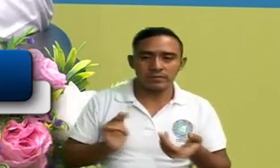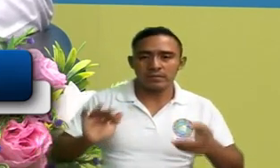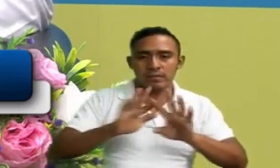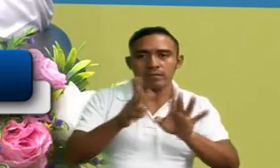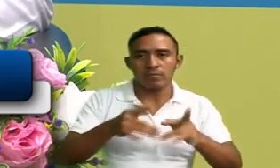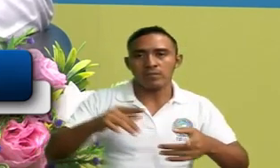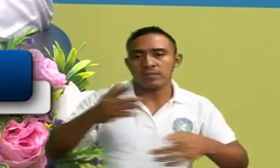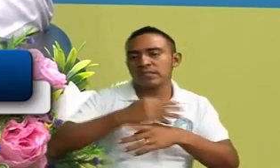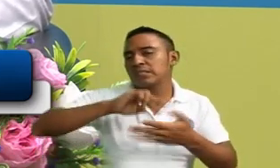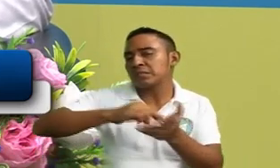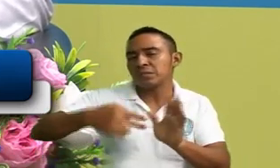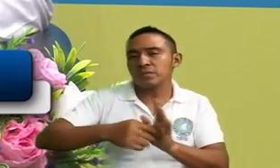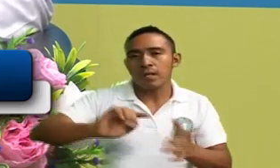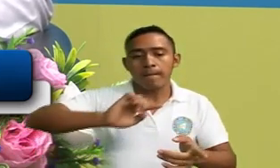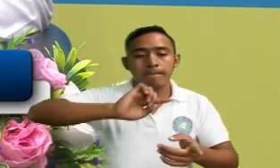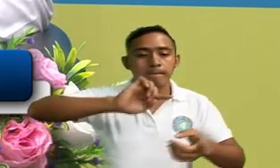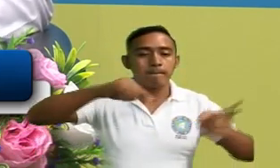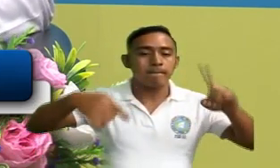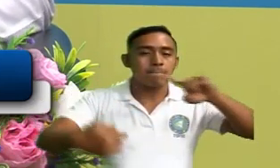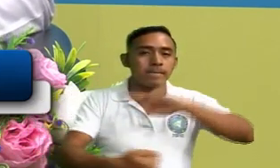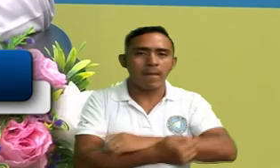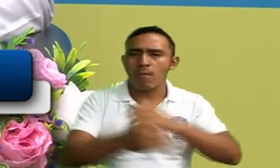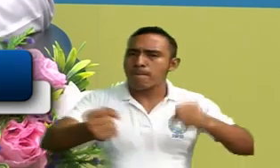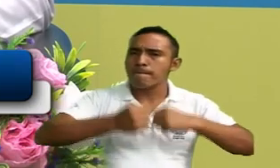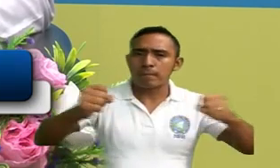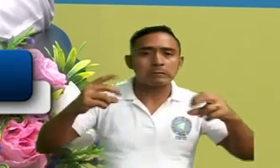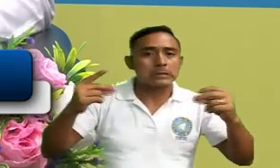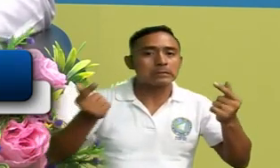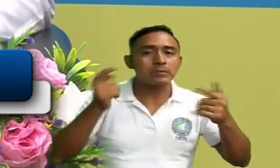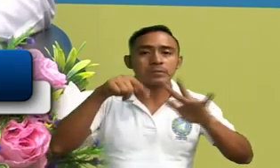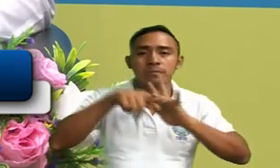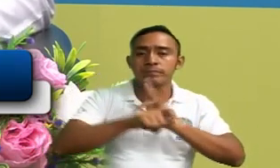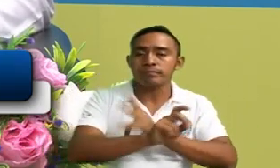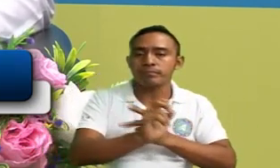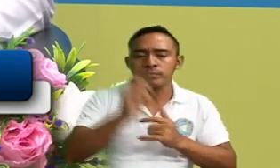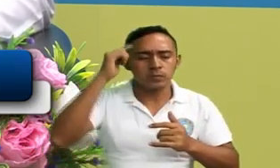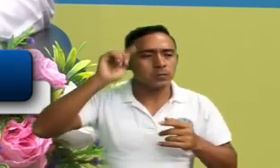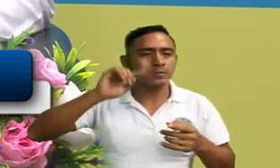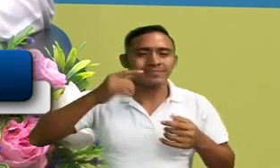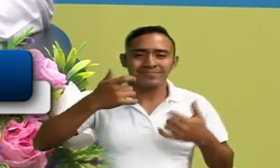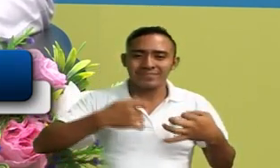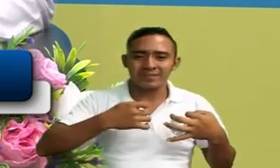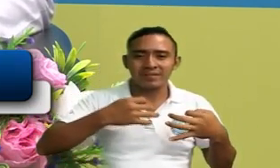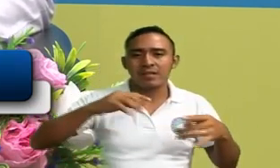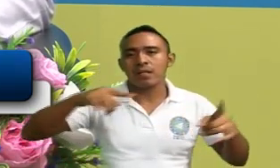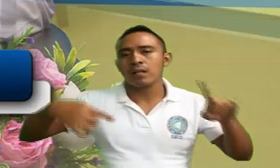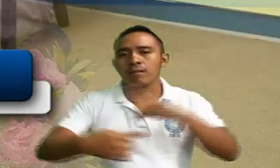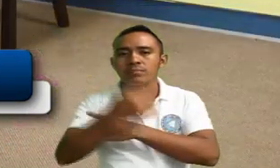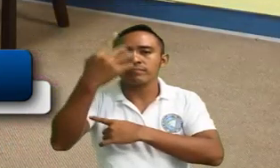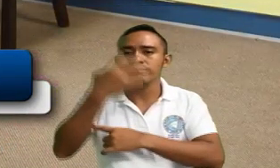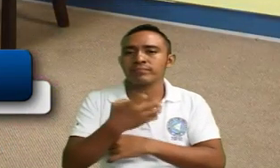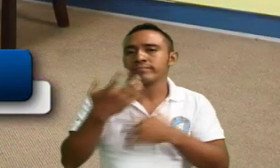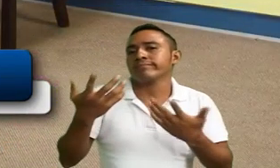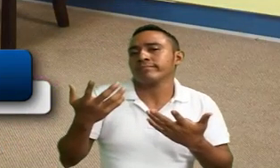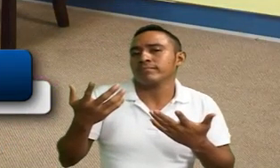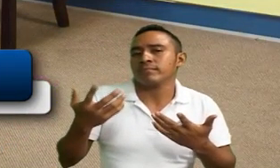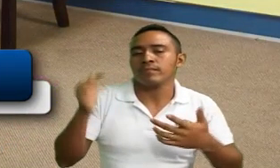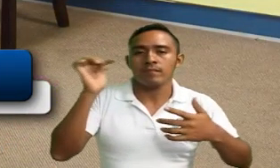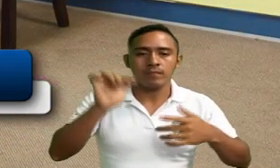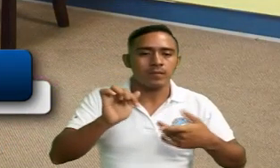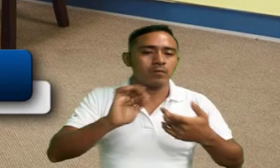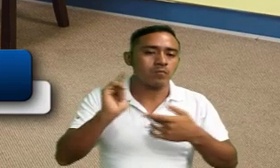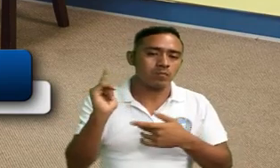en cambios bruscos en el estado conductual de la paciente desde el punto de vista psicológico. Es decir, que todas